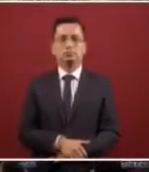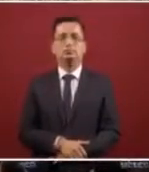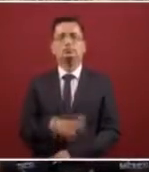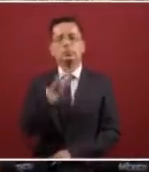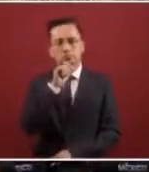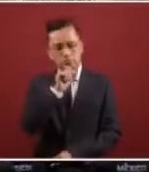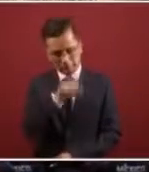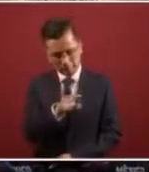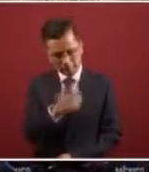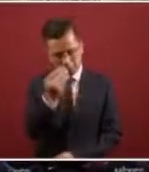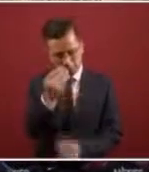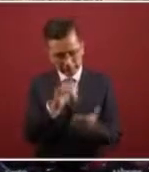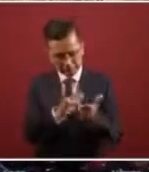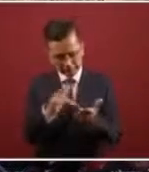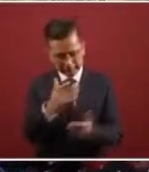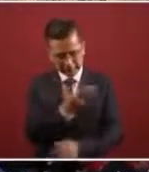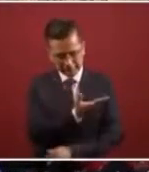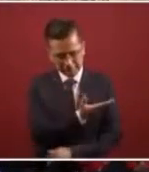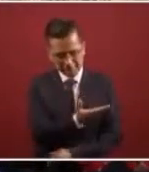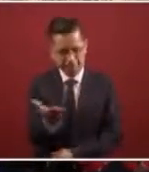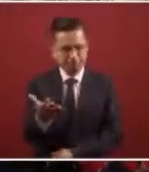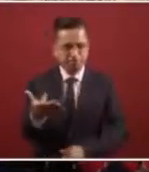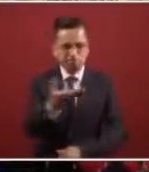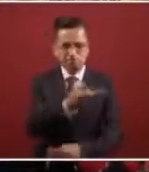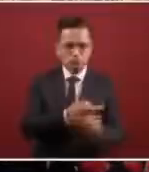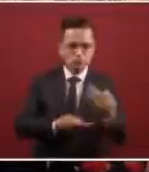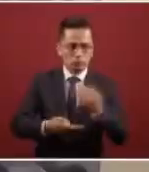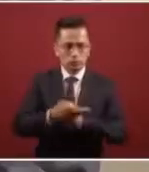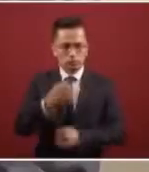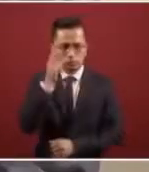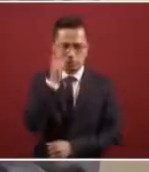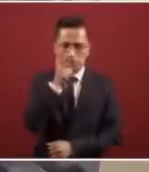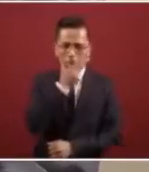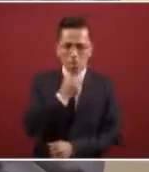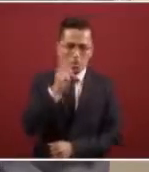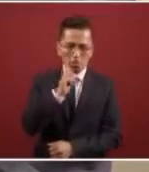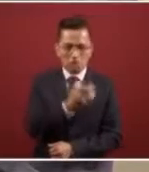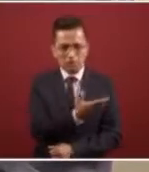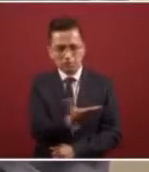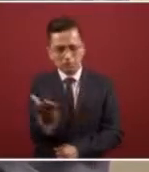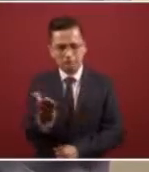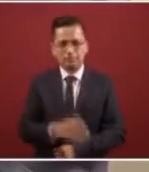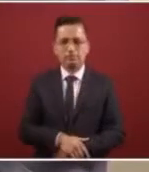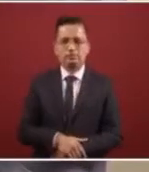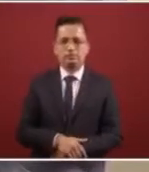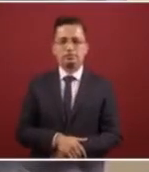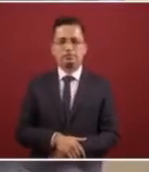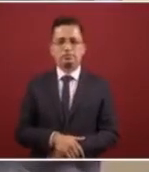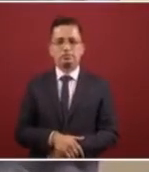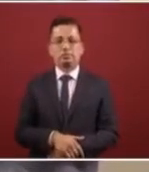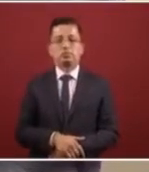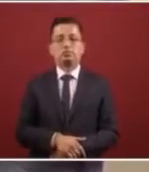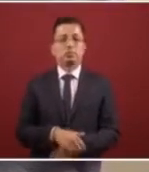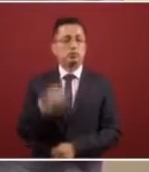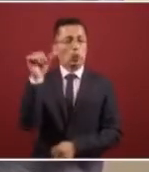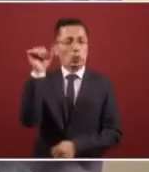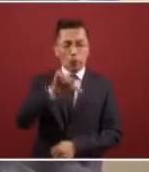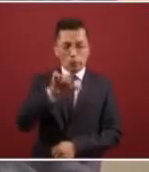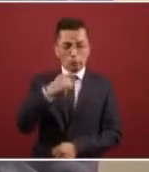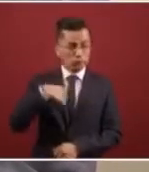muchas gracias a todas, a todos ustedes. El día de hoy, desde muy temprano,